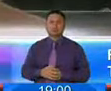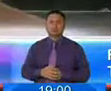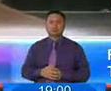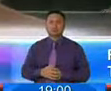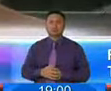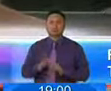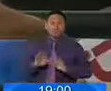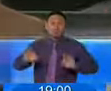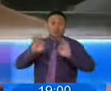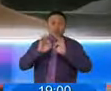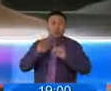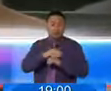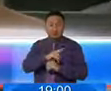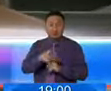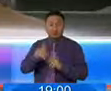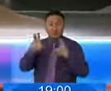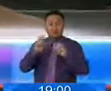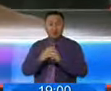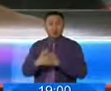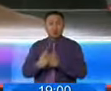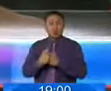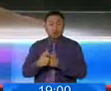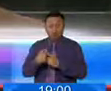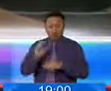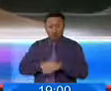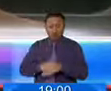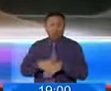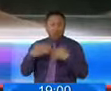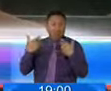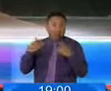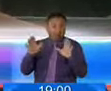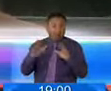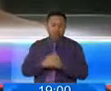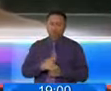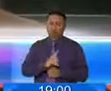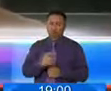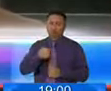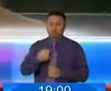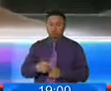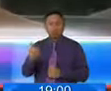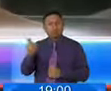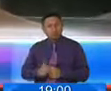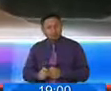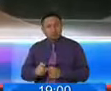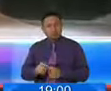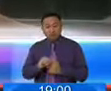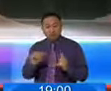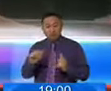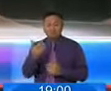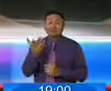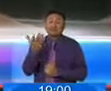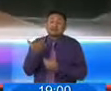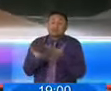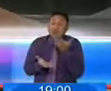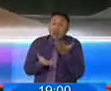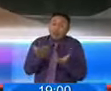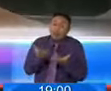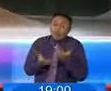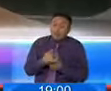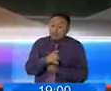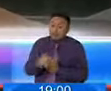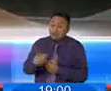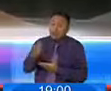comprender pues que un acto urgente no se lo hace porque vuela la mosca, sino porque existe la necesidad o la probabilidad de